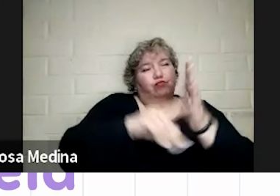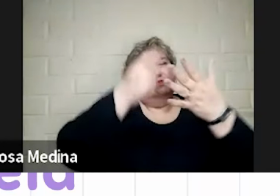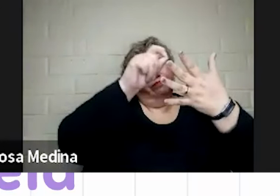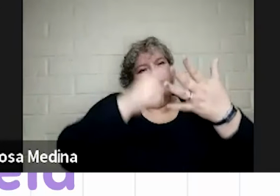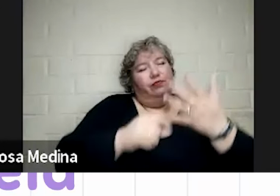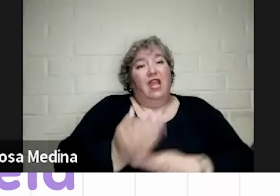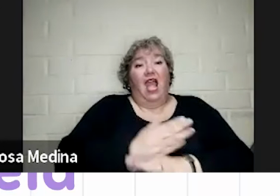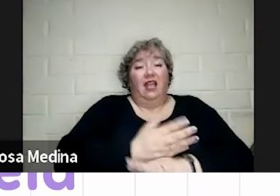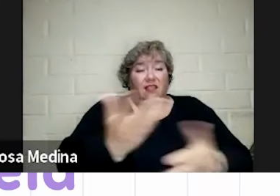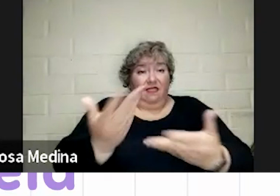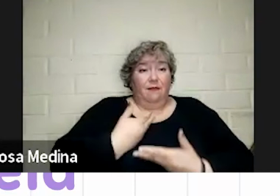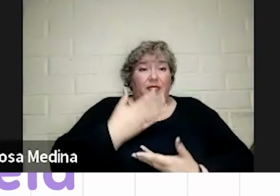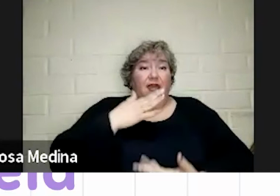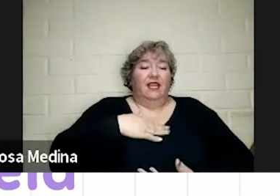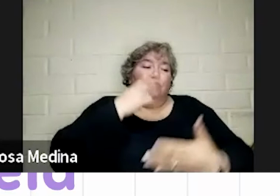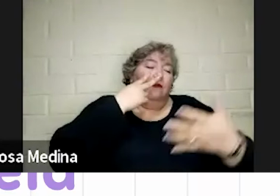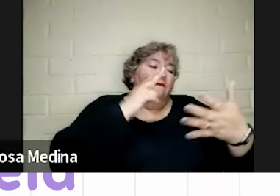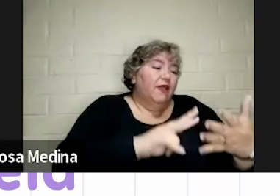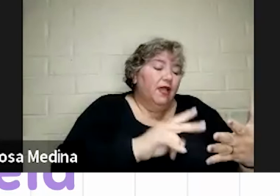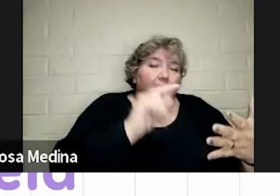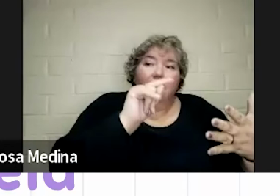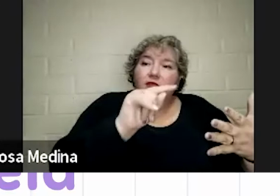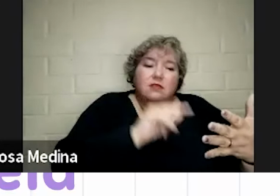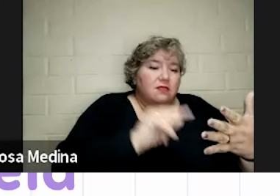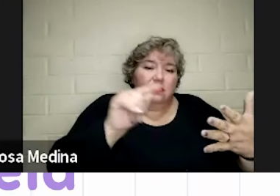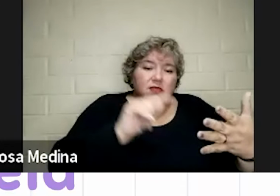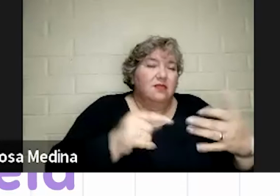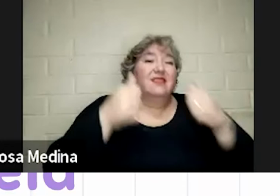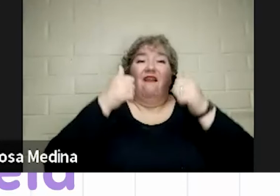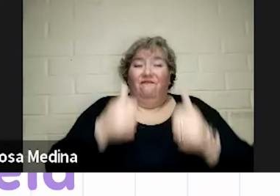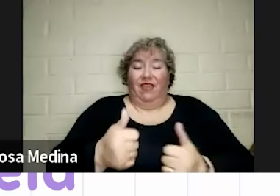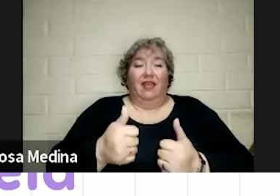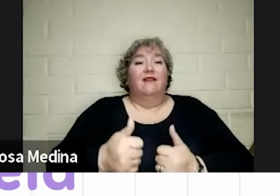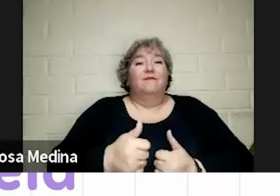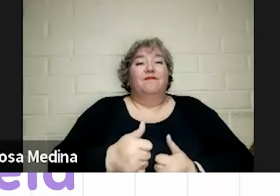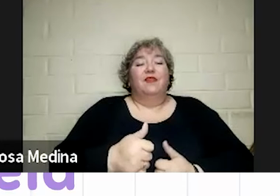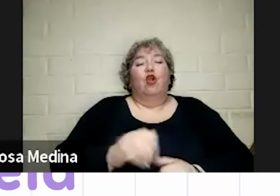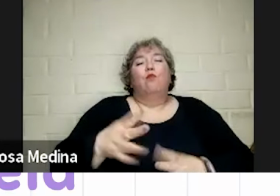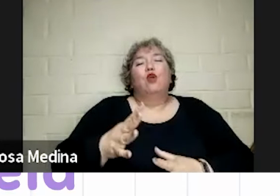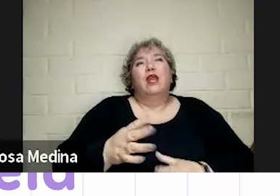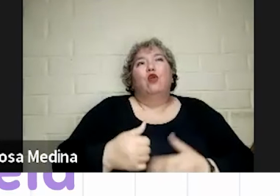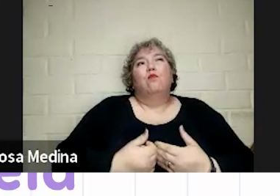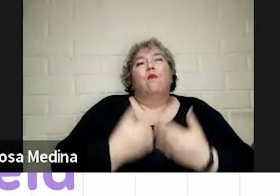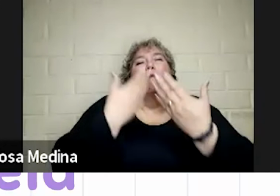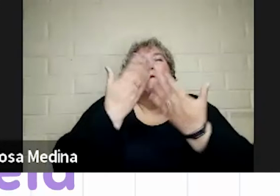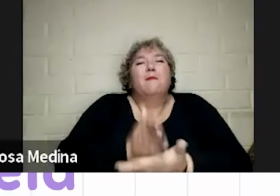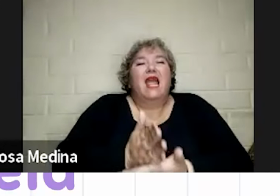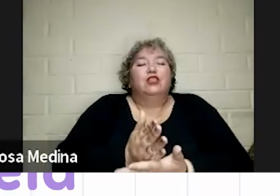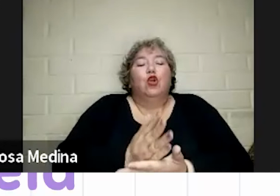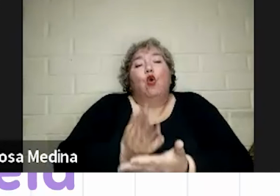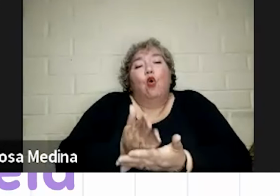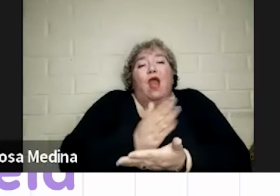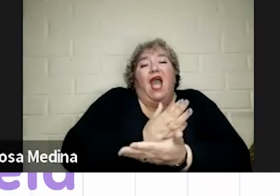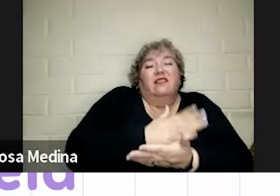tarea, chequeen que hayan hecho todo. Poner plazos como semiplazos intermedios, ya para que vayan avanzando poco